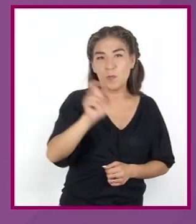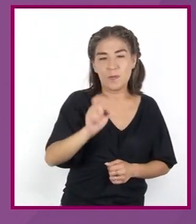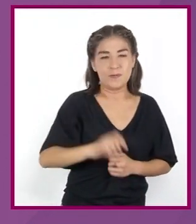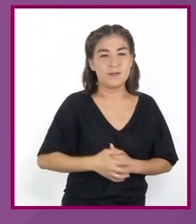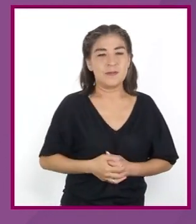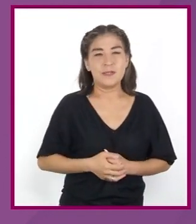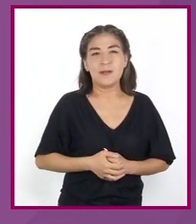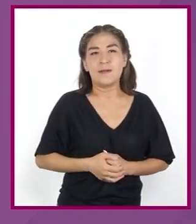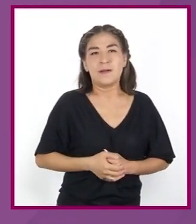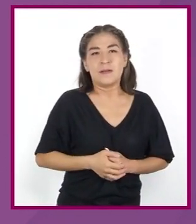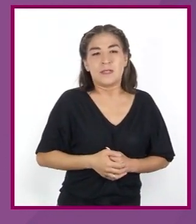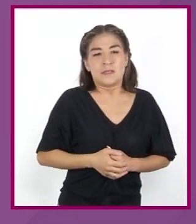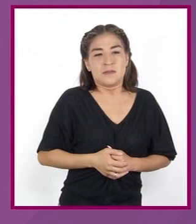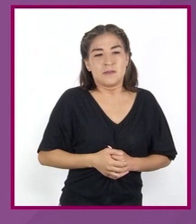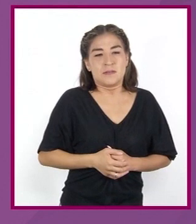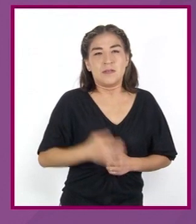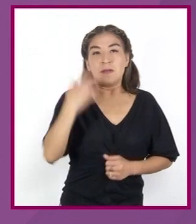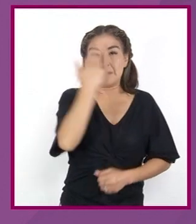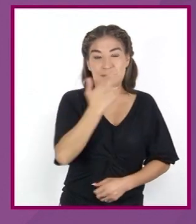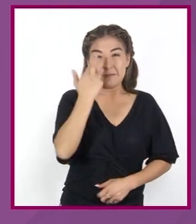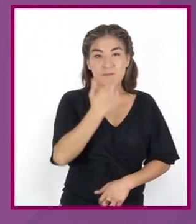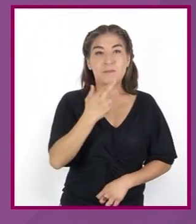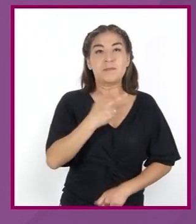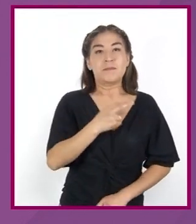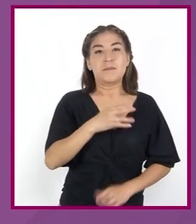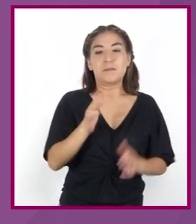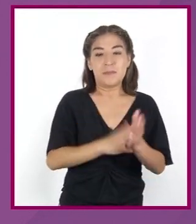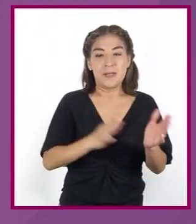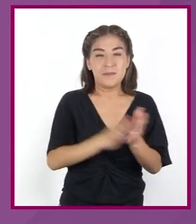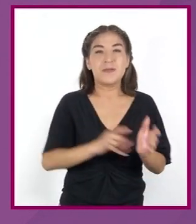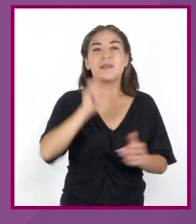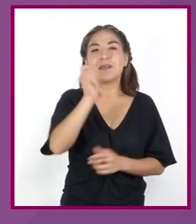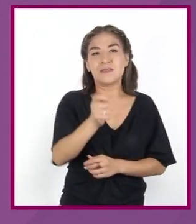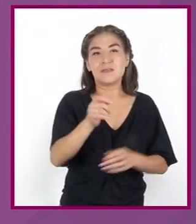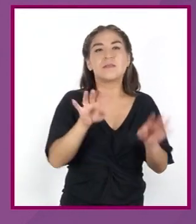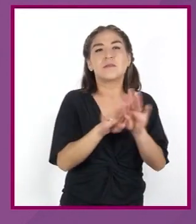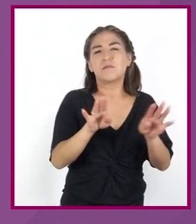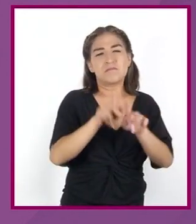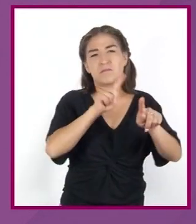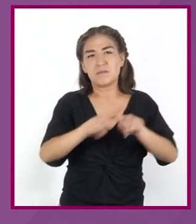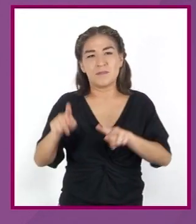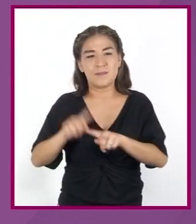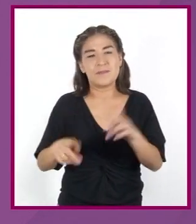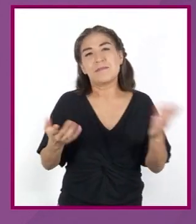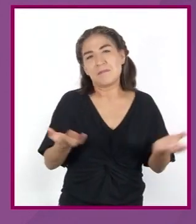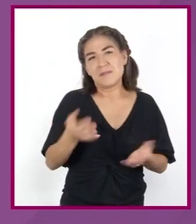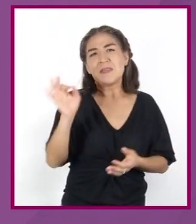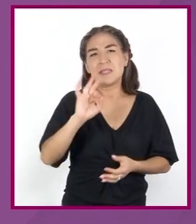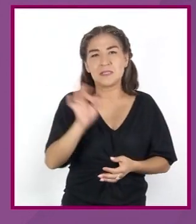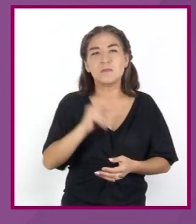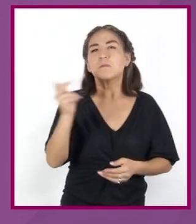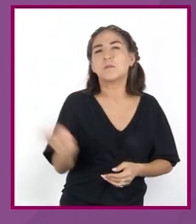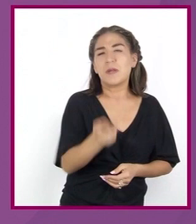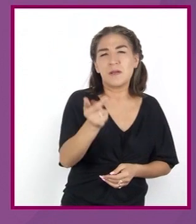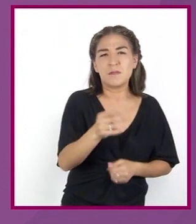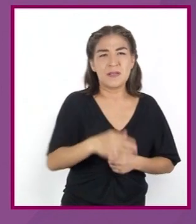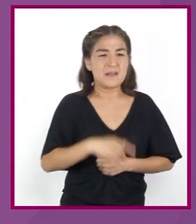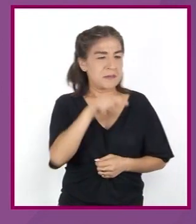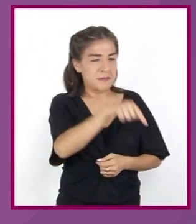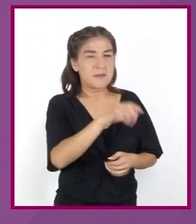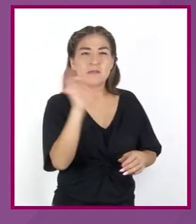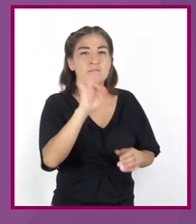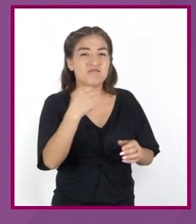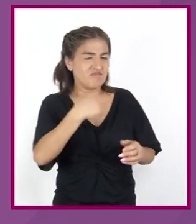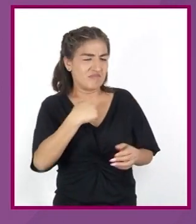de revisar algunos documentos administrativos, civiles o de cualquier otra índole sería quizás hacernos la pregunta de qué consecuencias